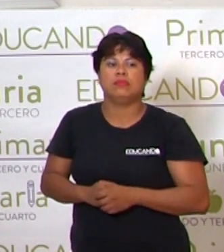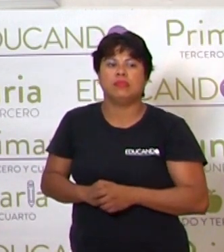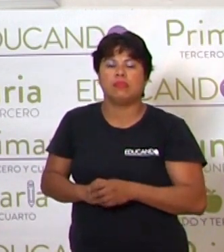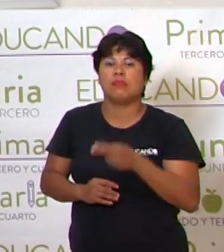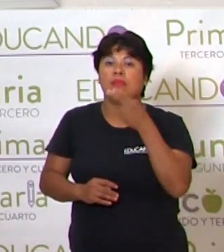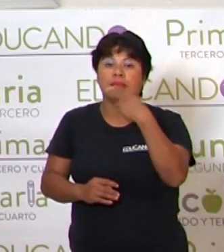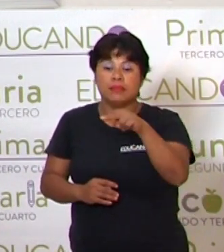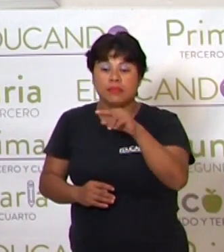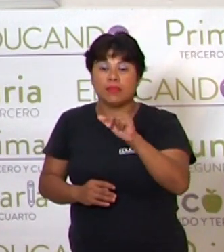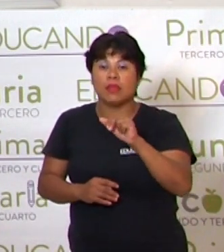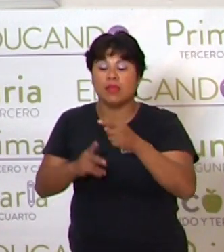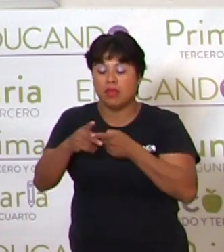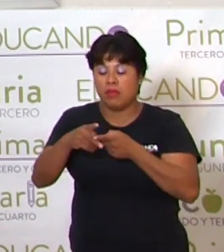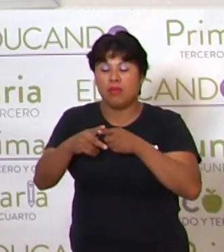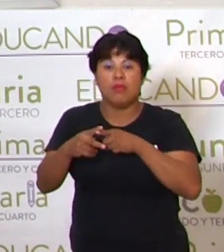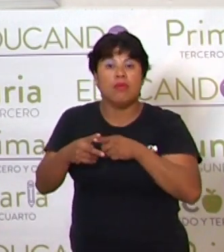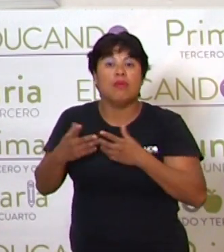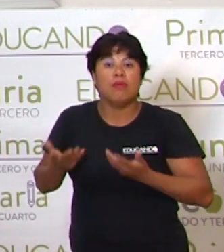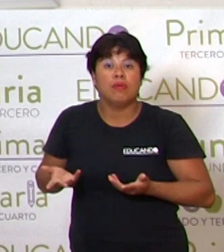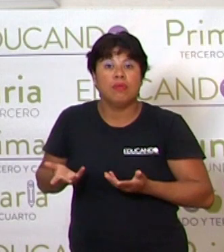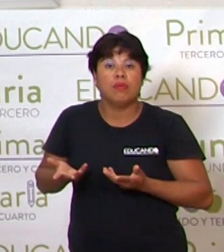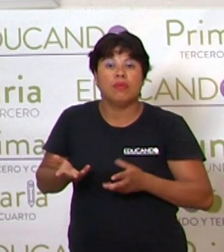se llama ángulo, ¿qué te dije?